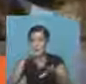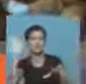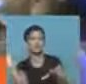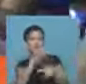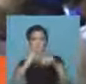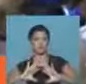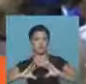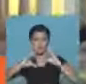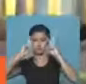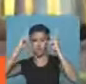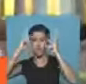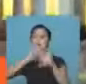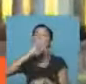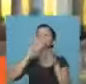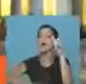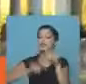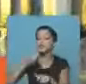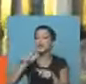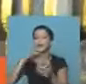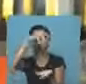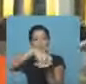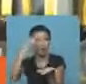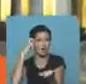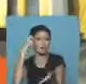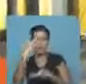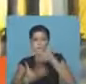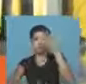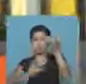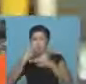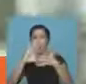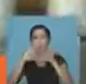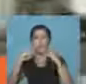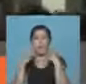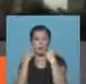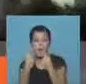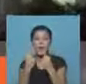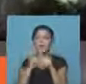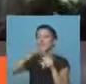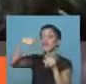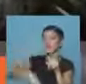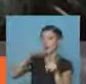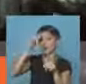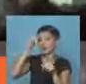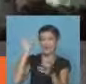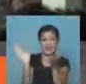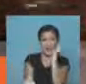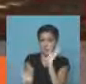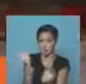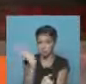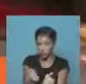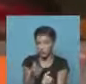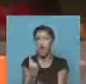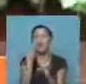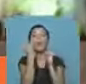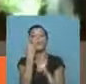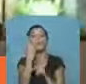Asunción. Los manifestantes incendiaron el Congreso, lo que dio lugar a que la policía comenzara a reprimir y matara a